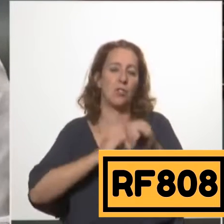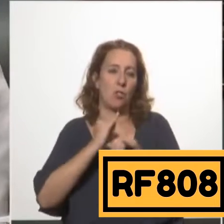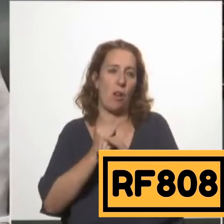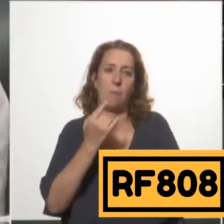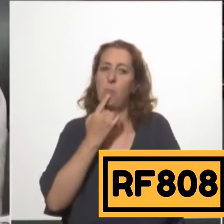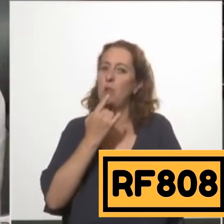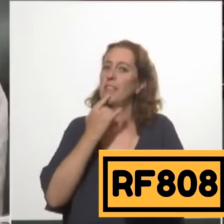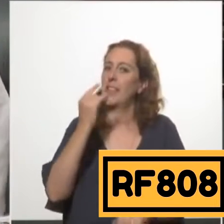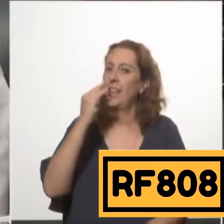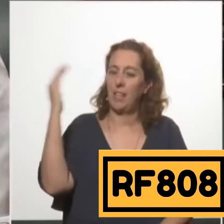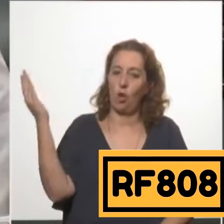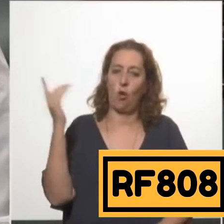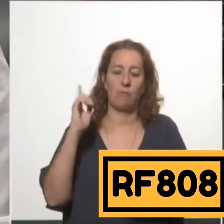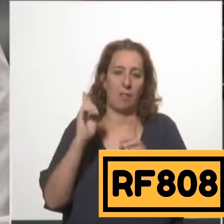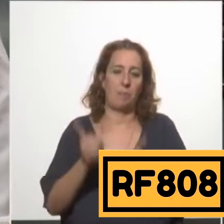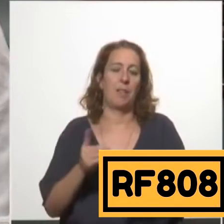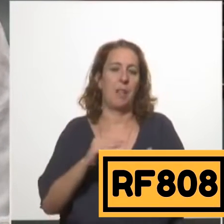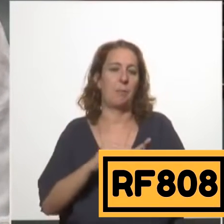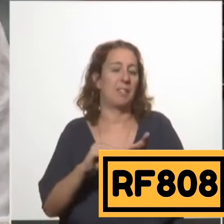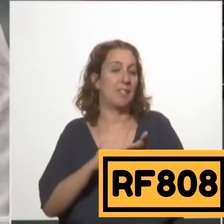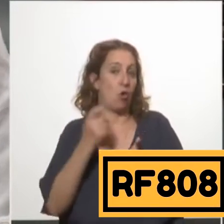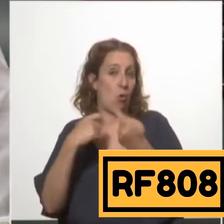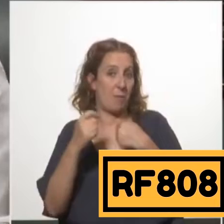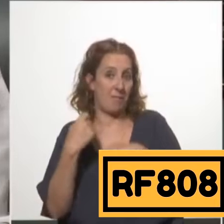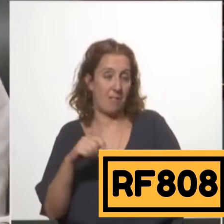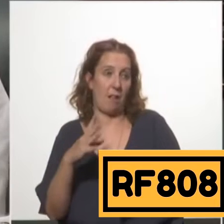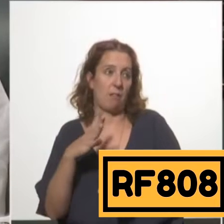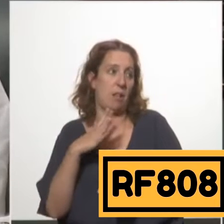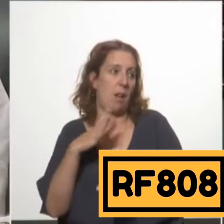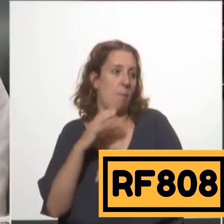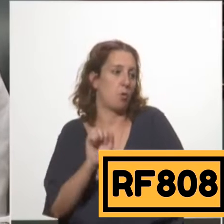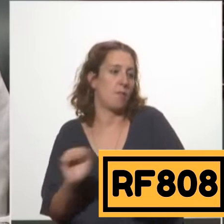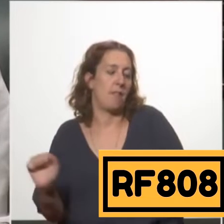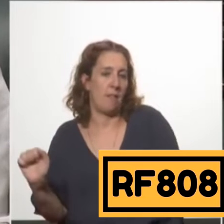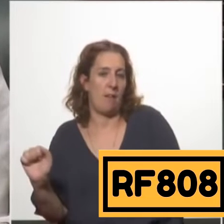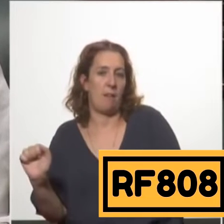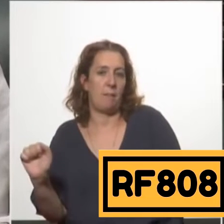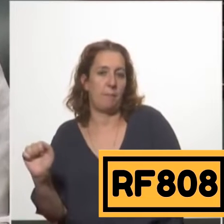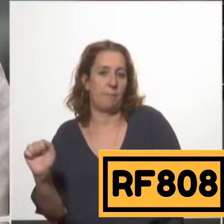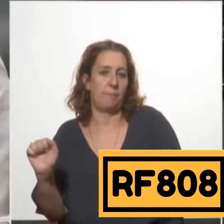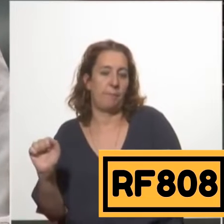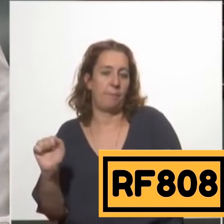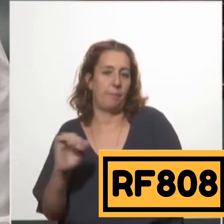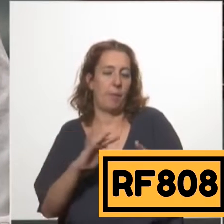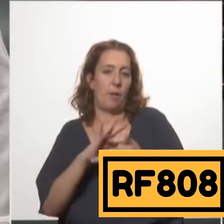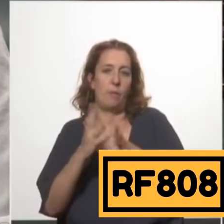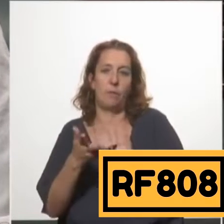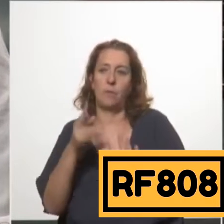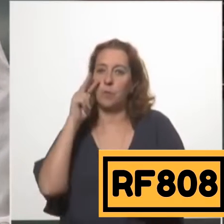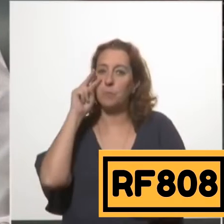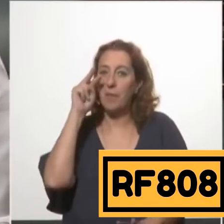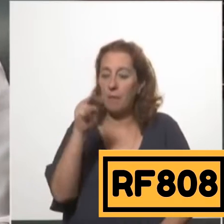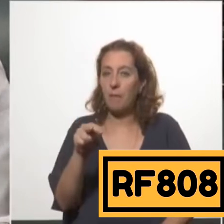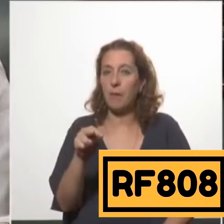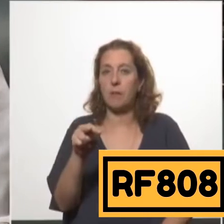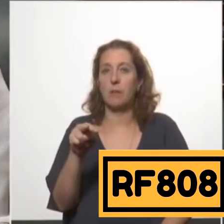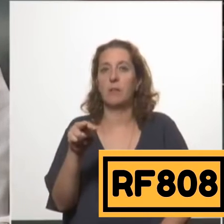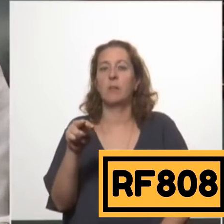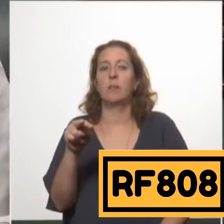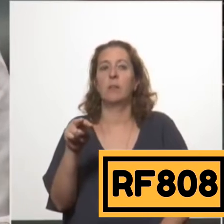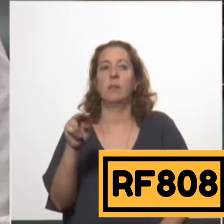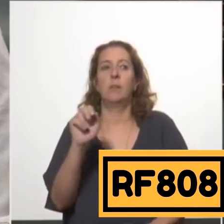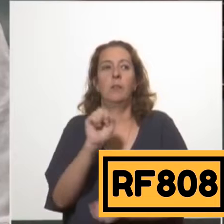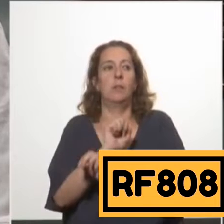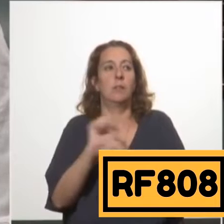política exterior y sobre todo de la inserción comercial. Tener la posibilidad de tener una visión que contemple el desarrollo